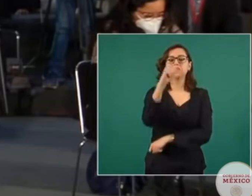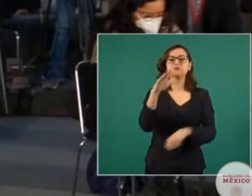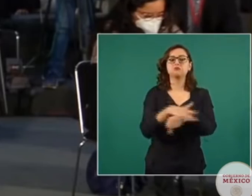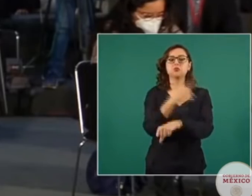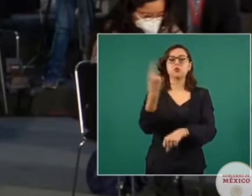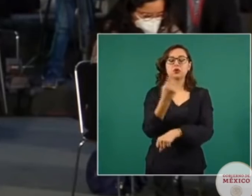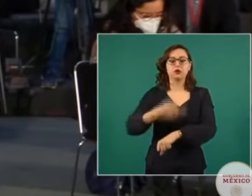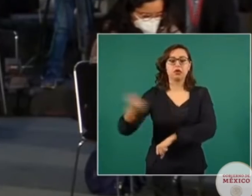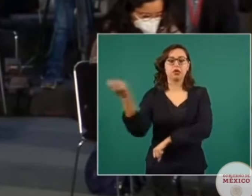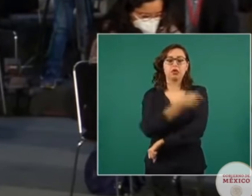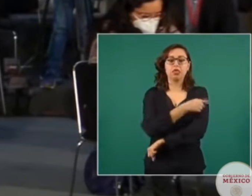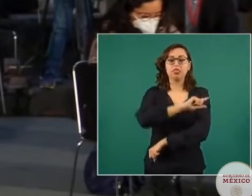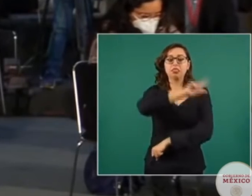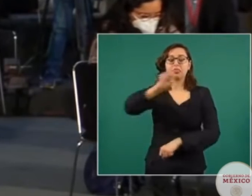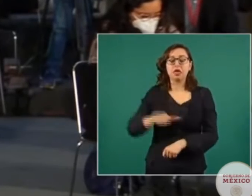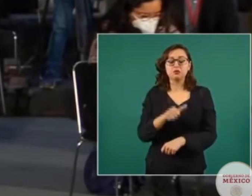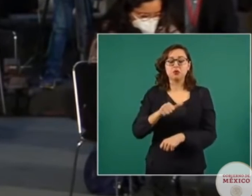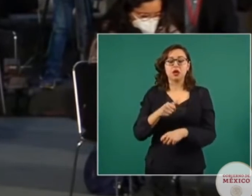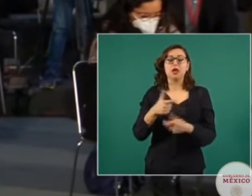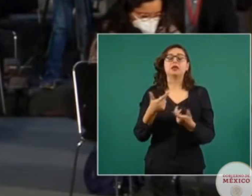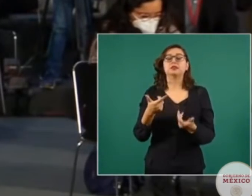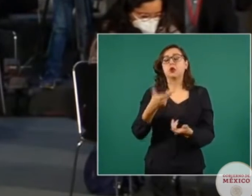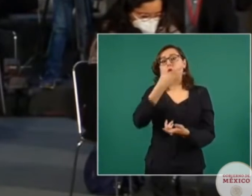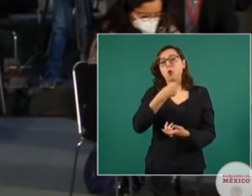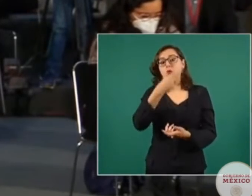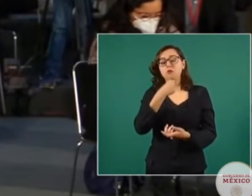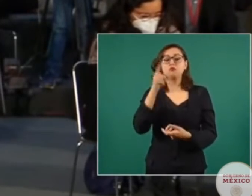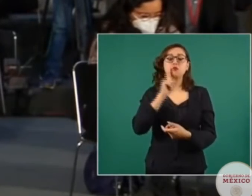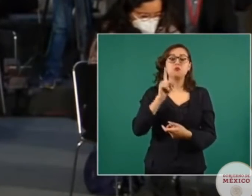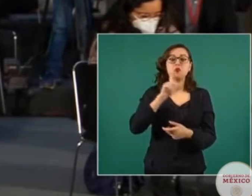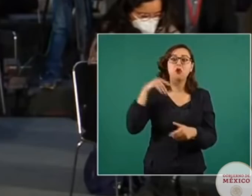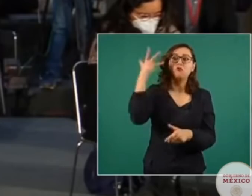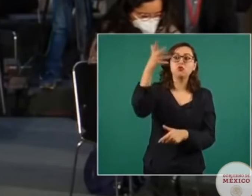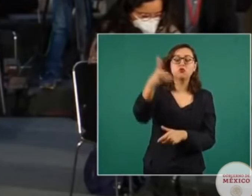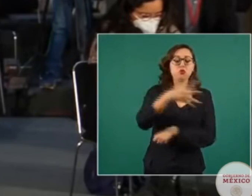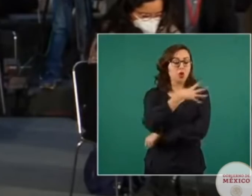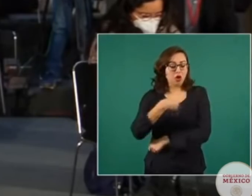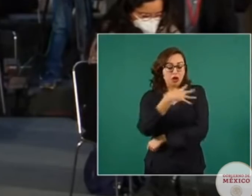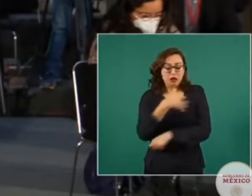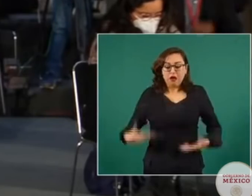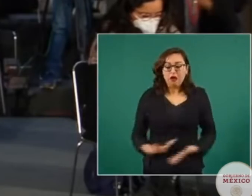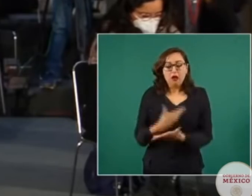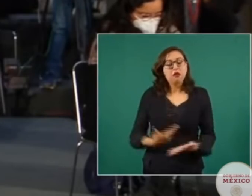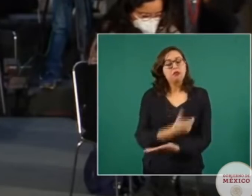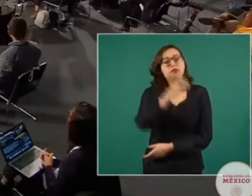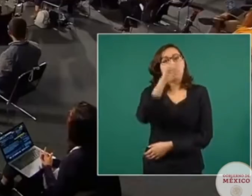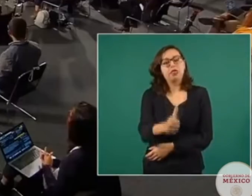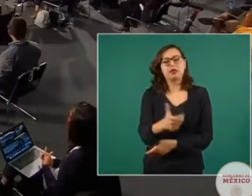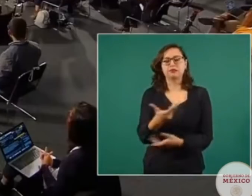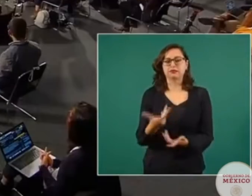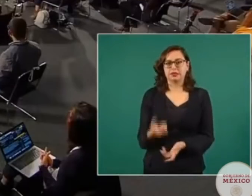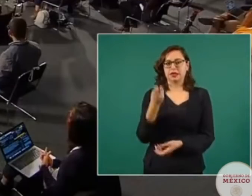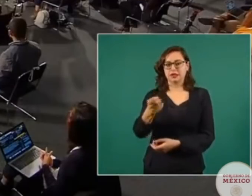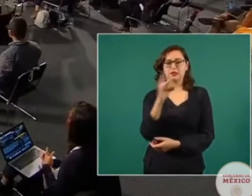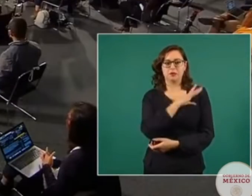quedar estériles, porque también hay ese rumor. Por otro lado, quería preguntarle, en Cancún